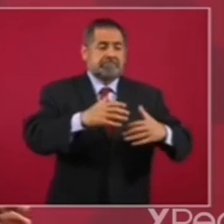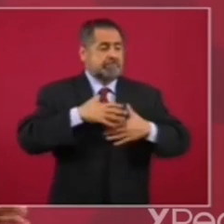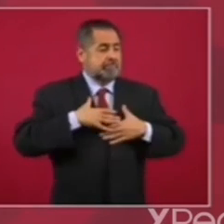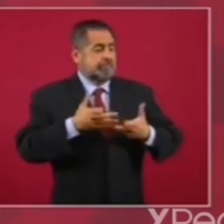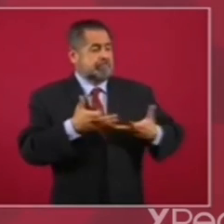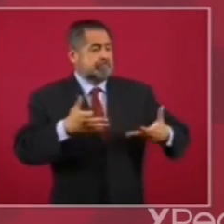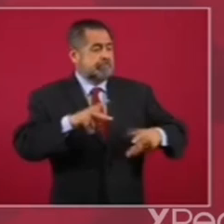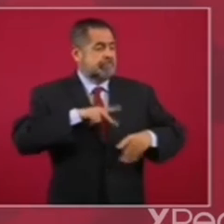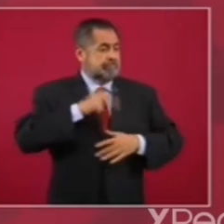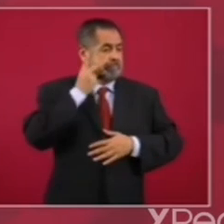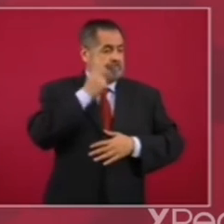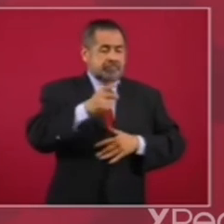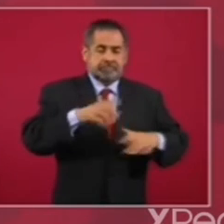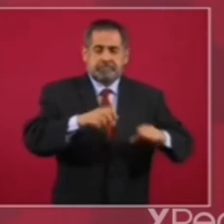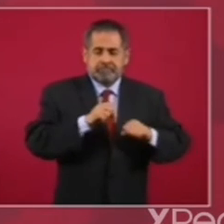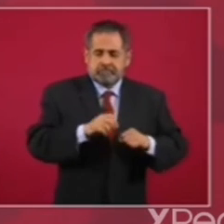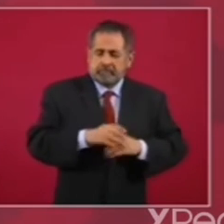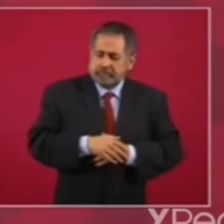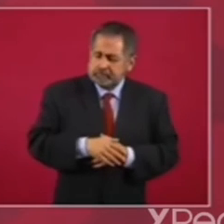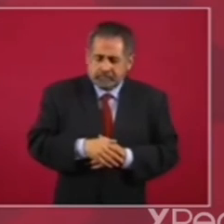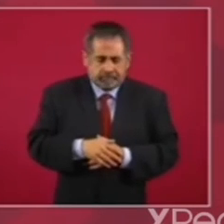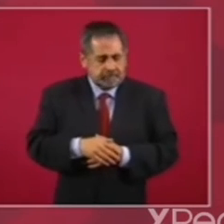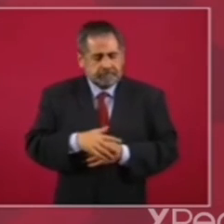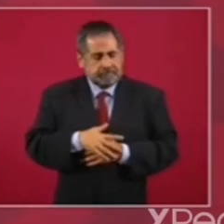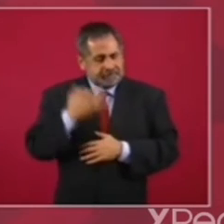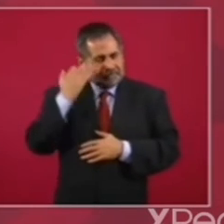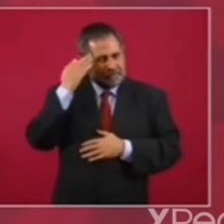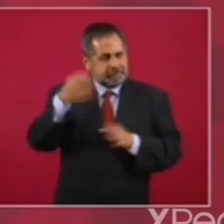la privatización del periodo neoliberal.